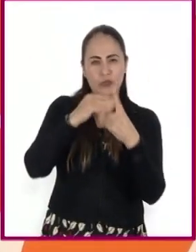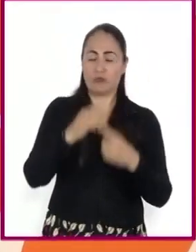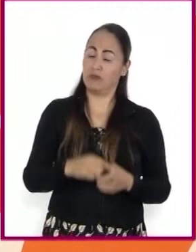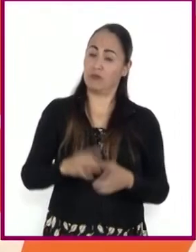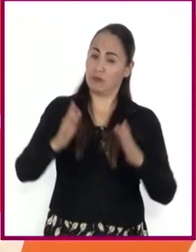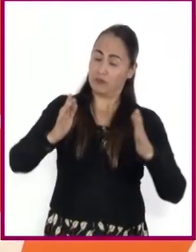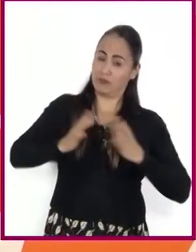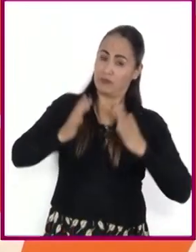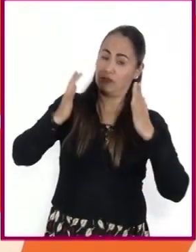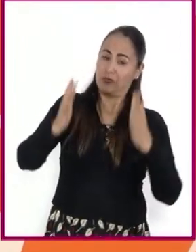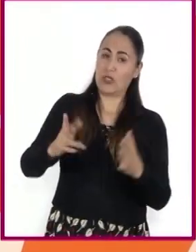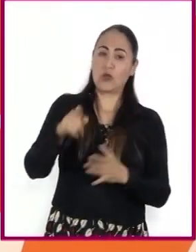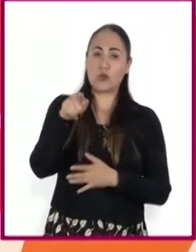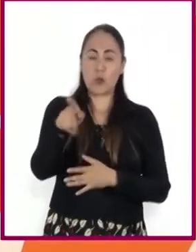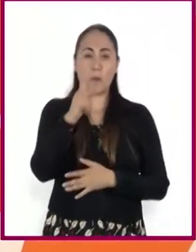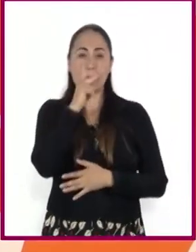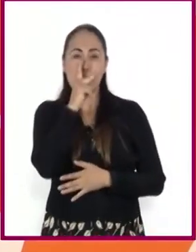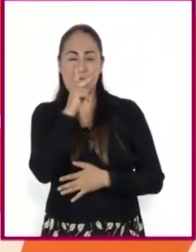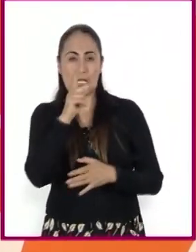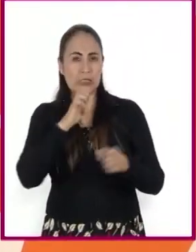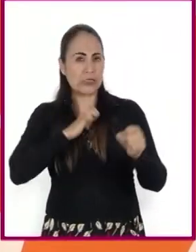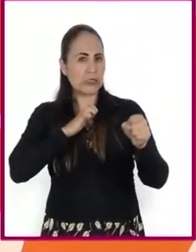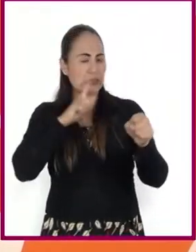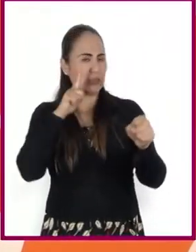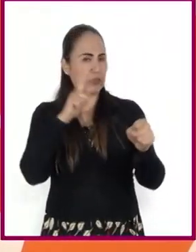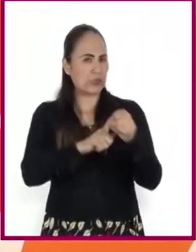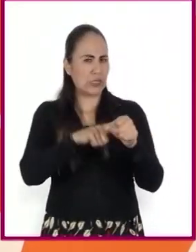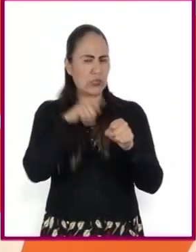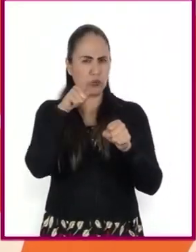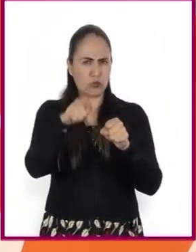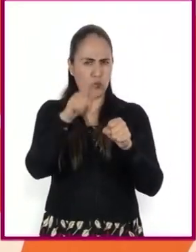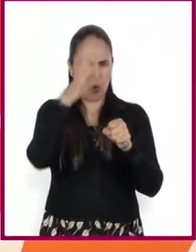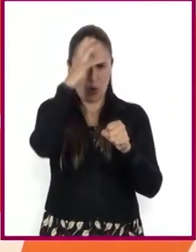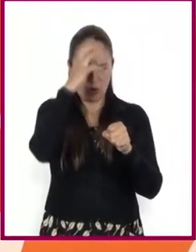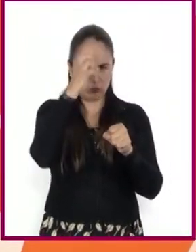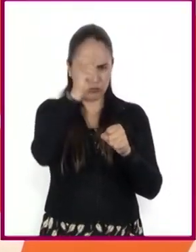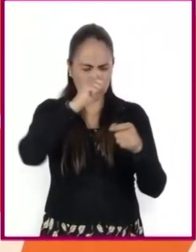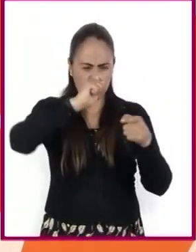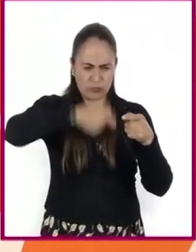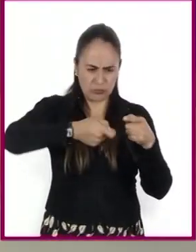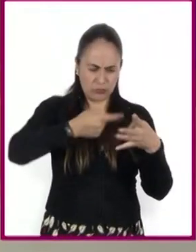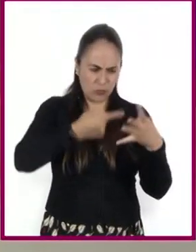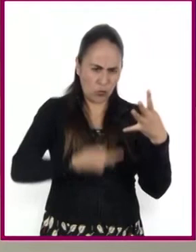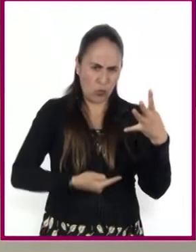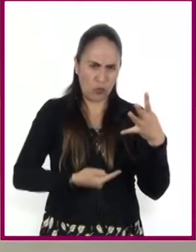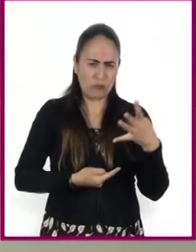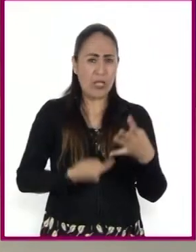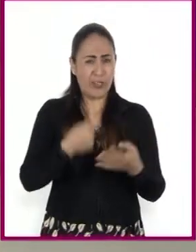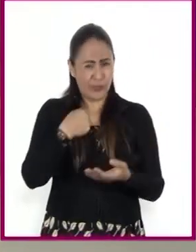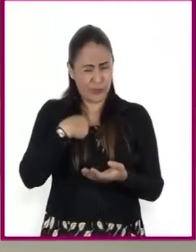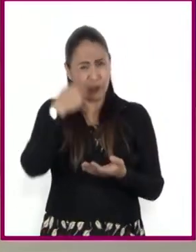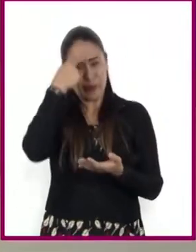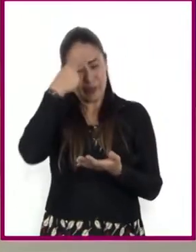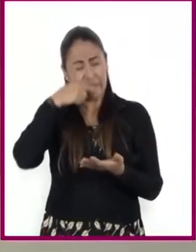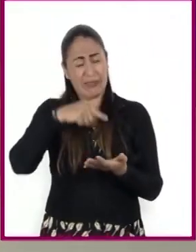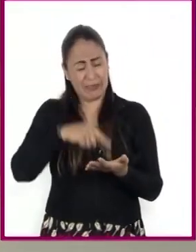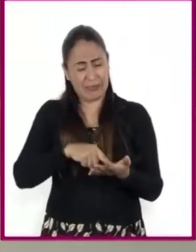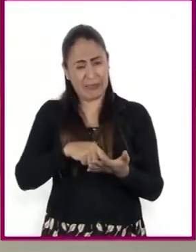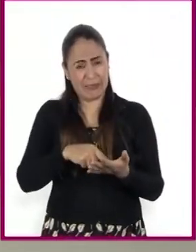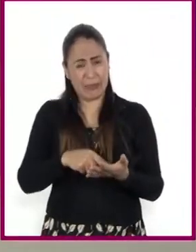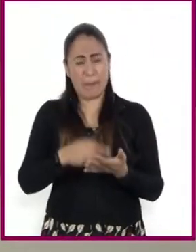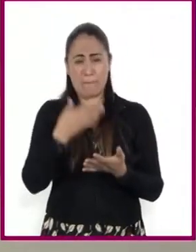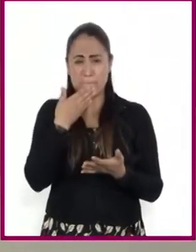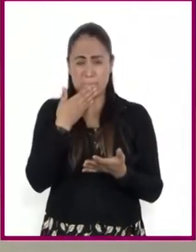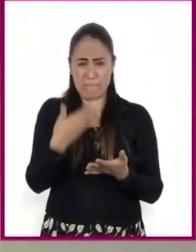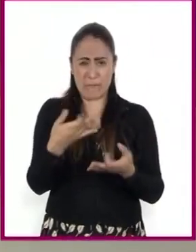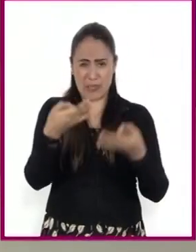has sorprendido con todas las palabras especializadas que utilizaste en esta definición. Creí que debía usar un lenguaje más formal para